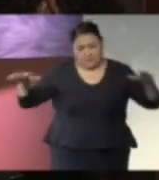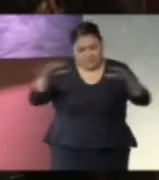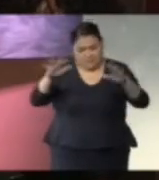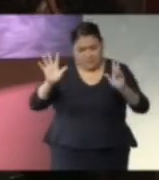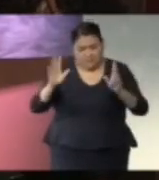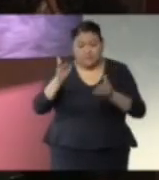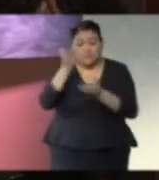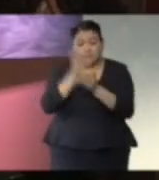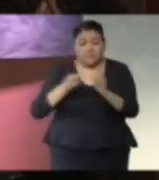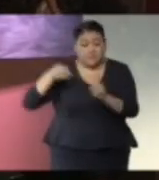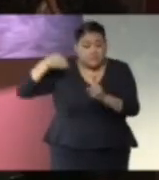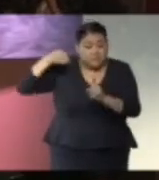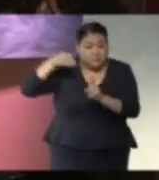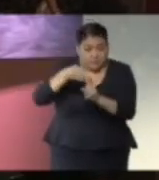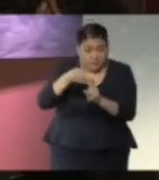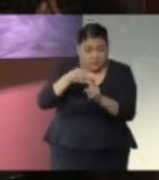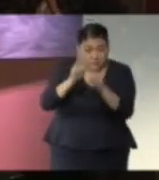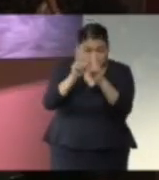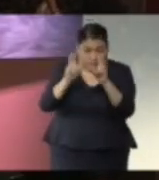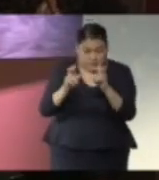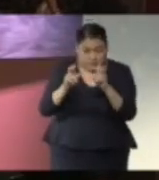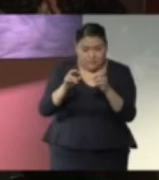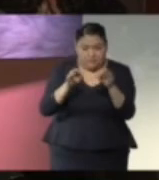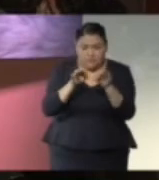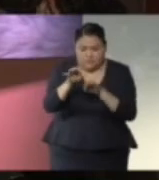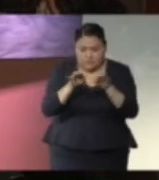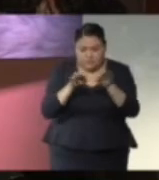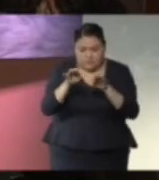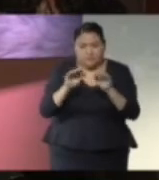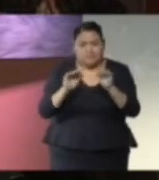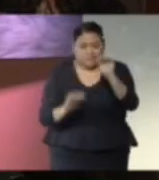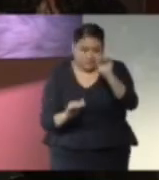las desigualdades en el mercado de trabajo.